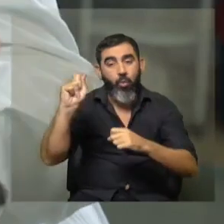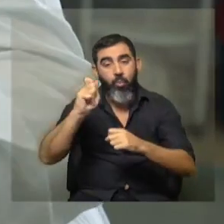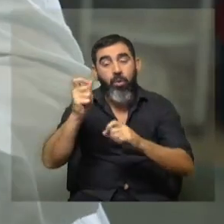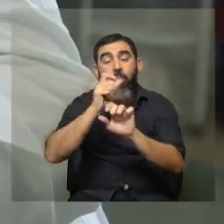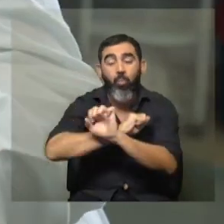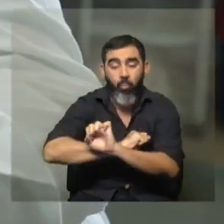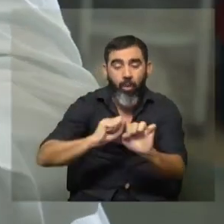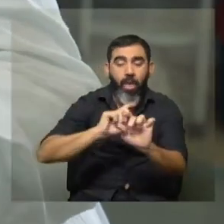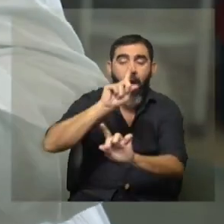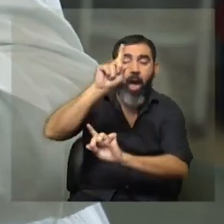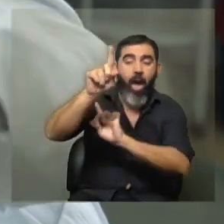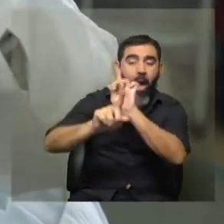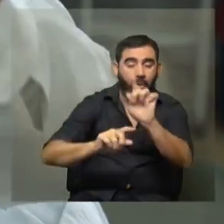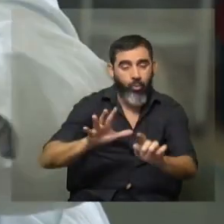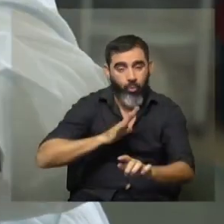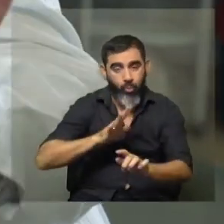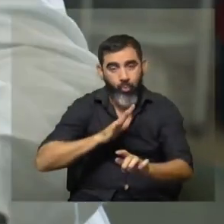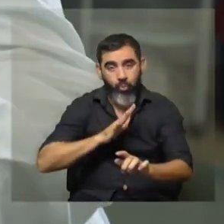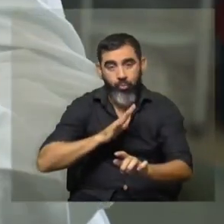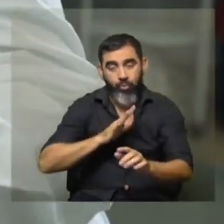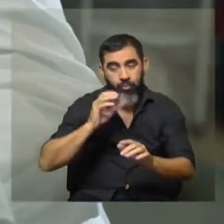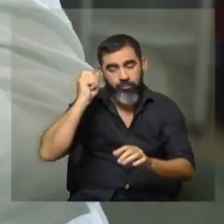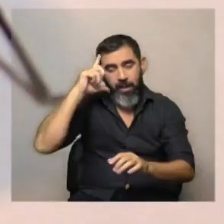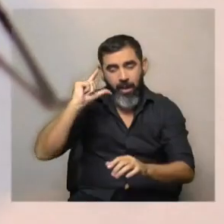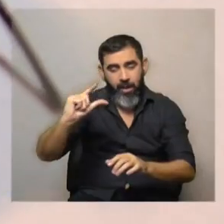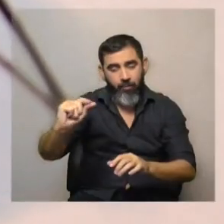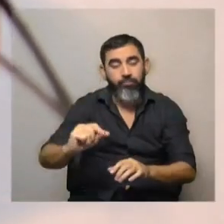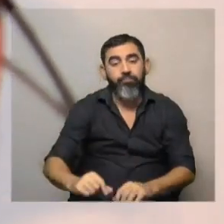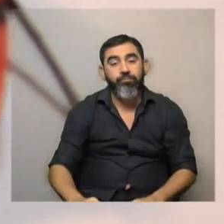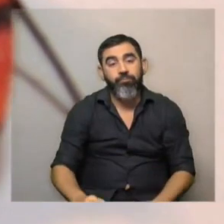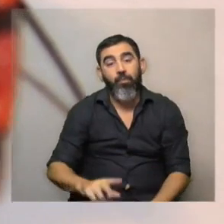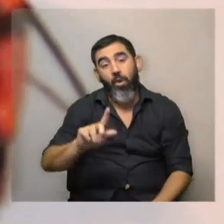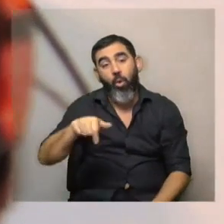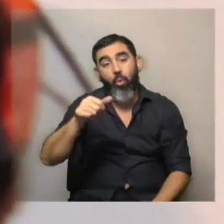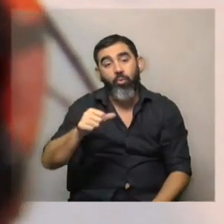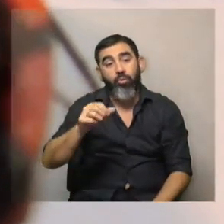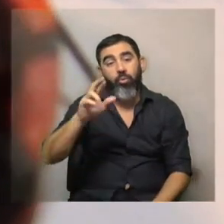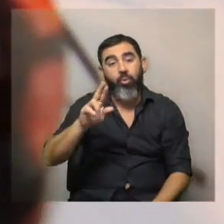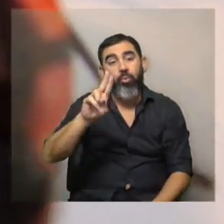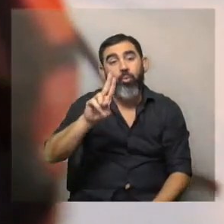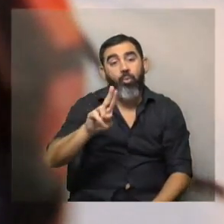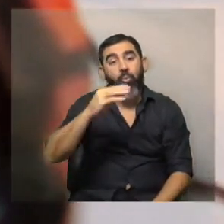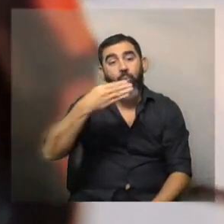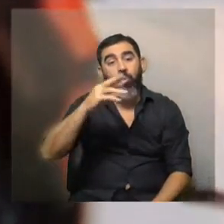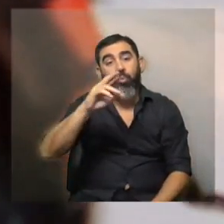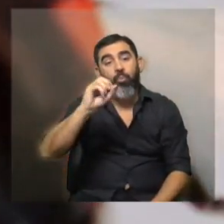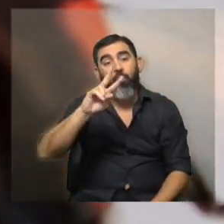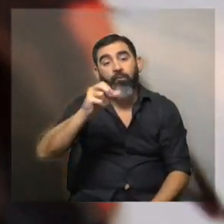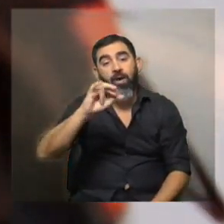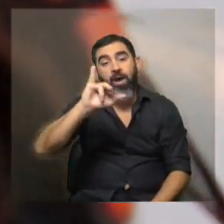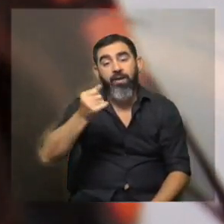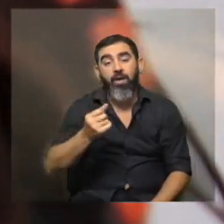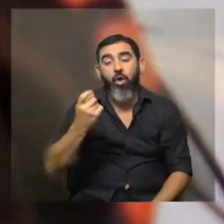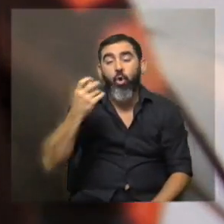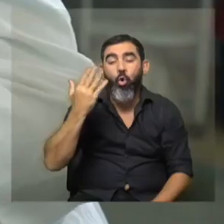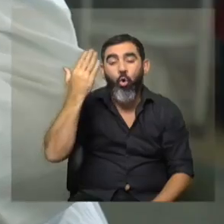que siga existiendo en algunos lugares medios recónditos o puntuales. Y Tratoma rubrovaria, que es nuestra principal vinchuca silvestre, la roja y negra, como le dice la